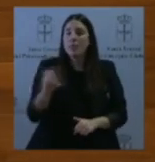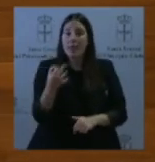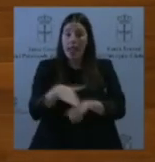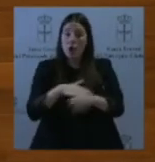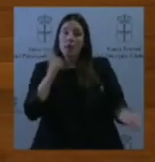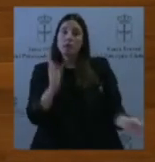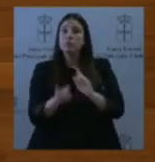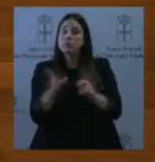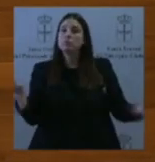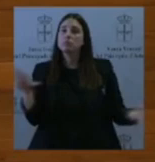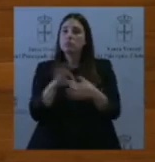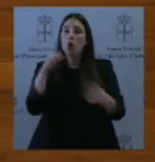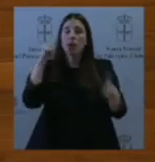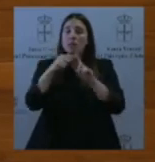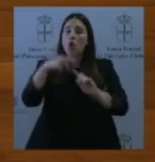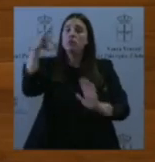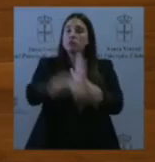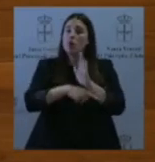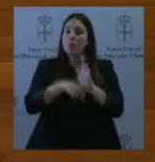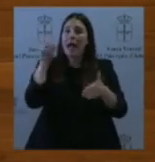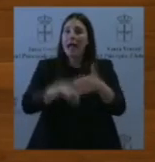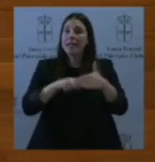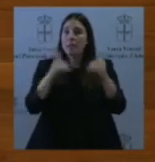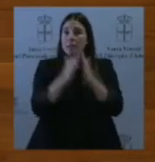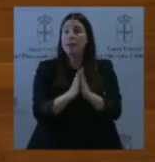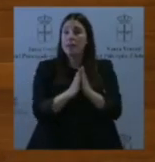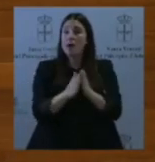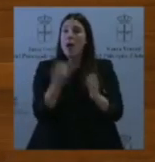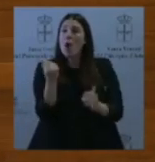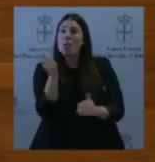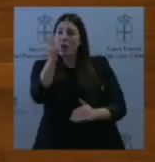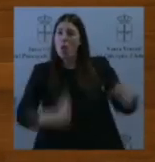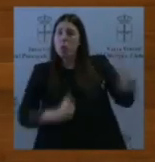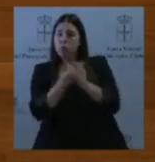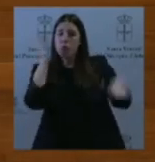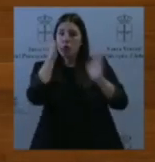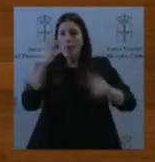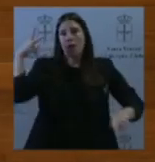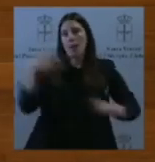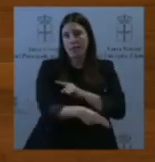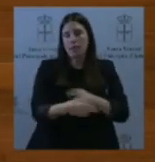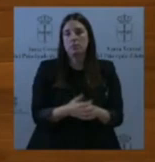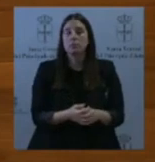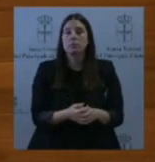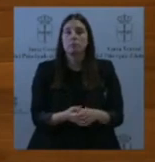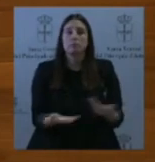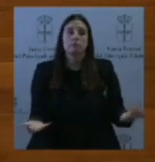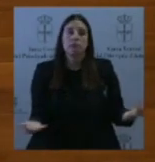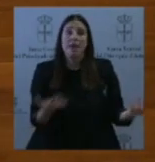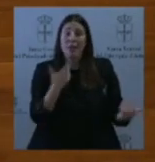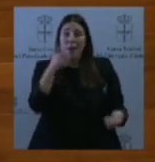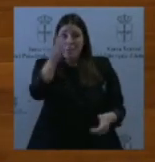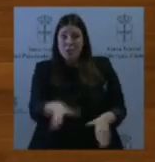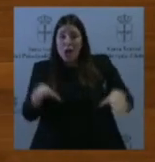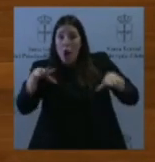viviendas, impidiendo precios abusivos en los contratos de arrendamiento de vivienda. No se puede llamar ocupa a una persona que a